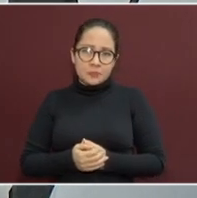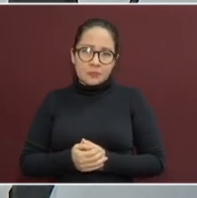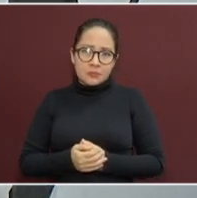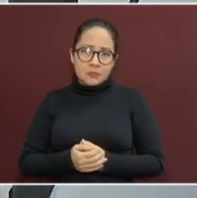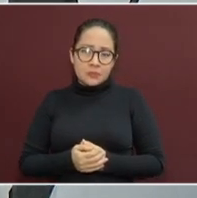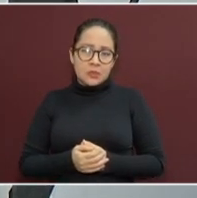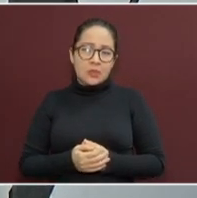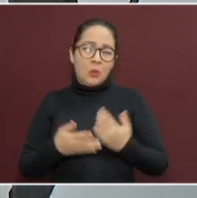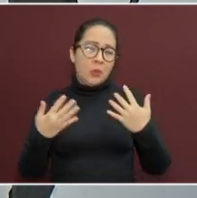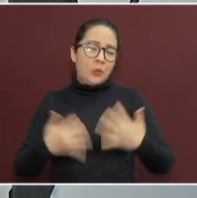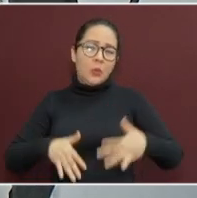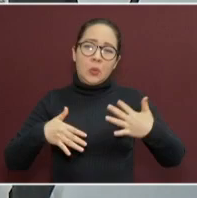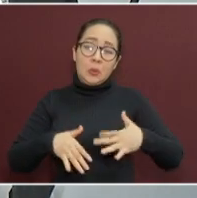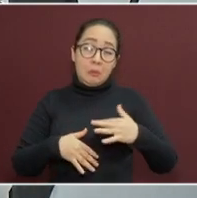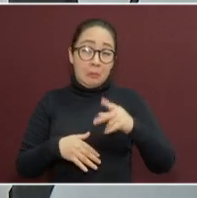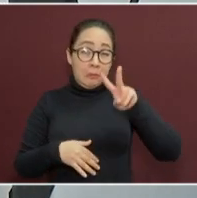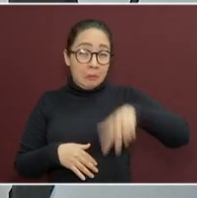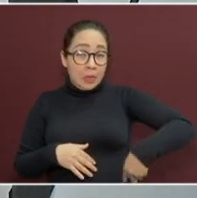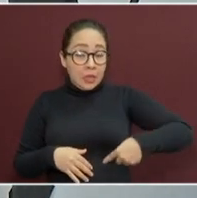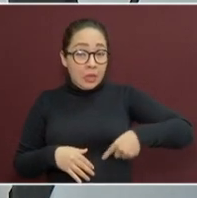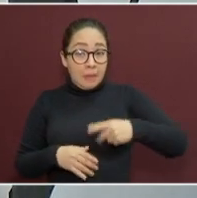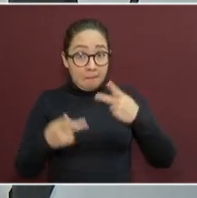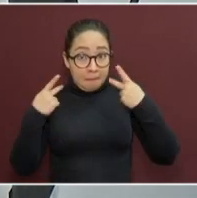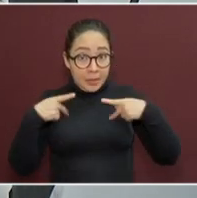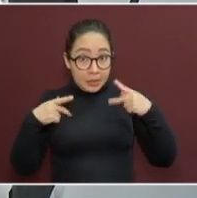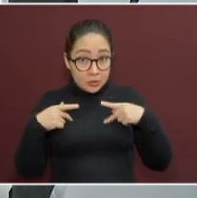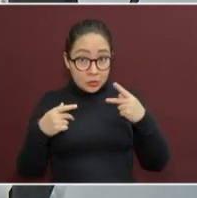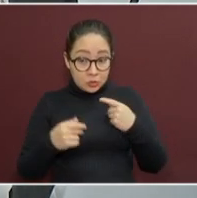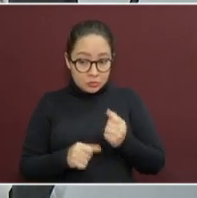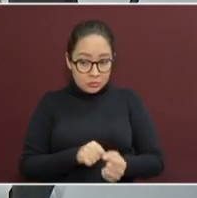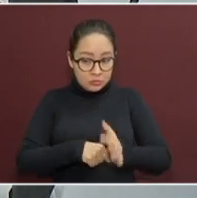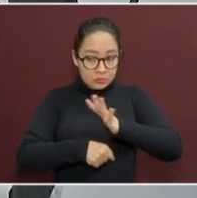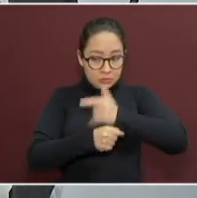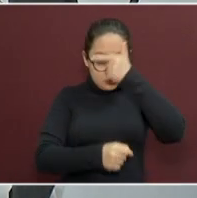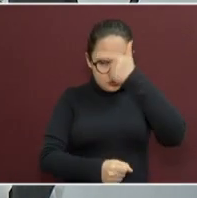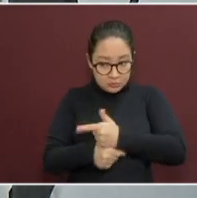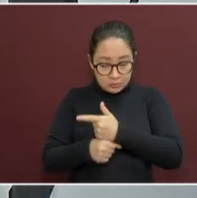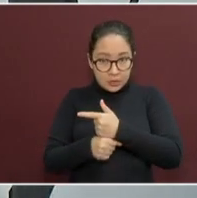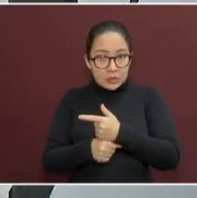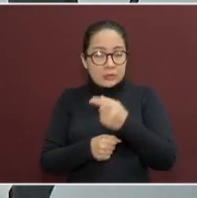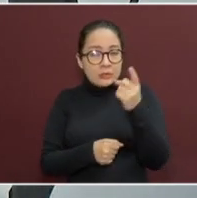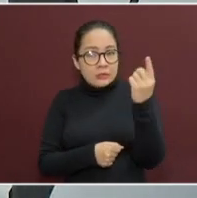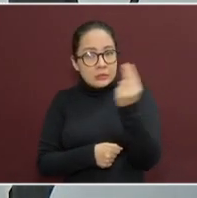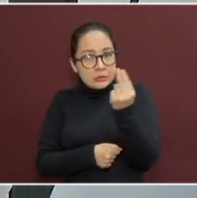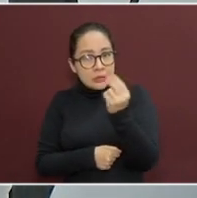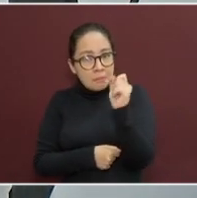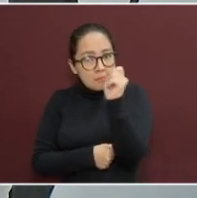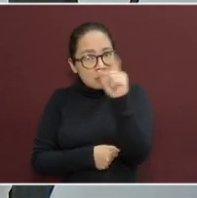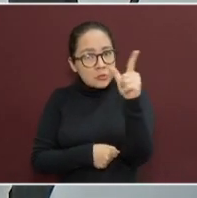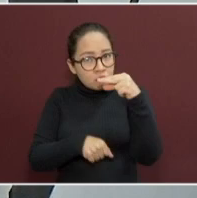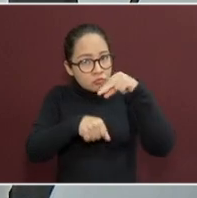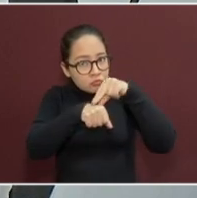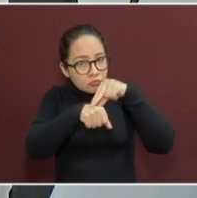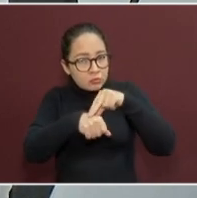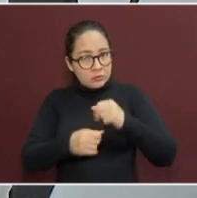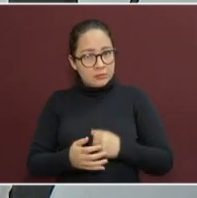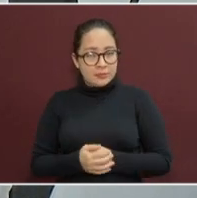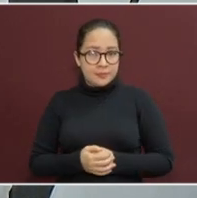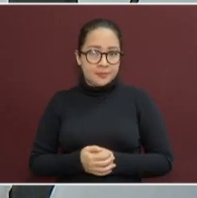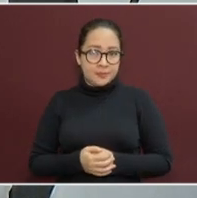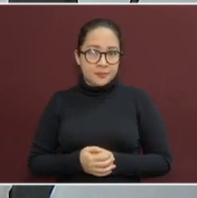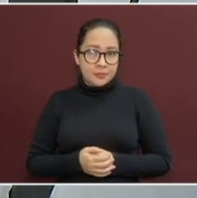desde el primer momento deben ser atendidos por un profesional de la salud para que así